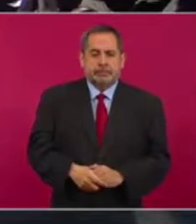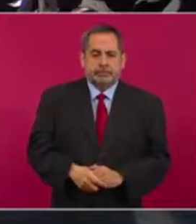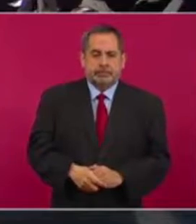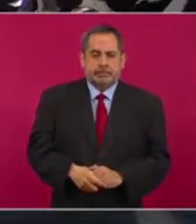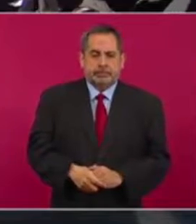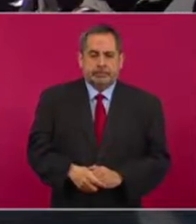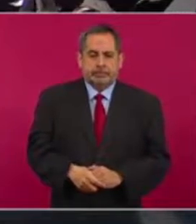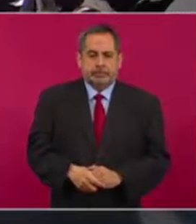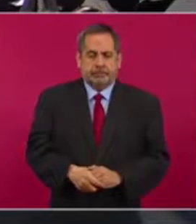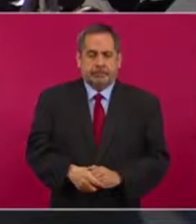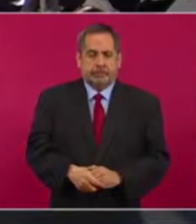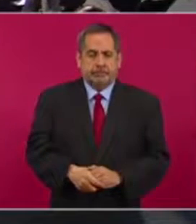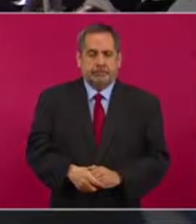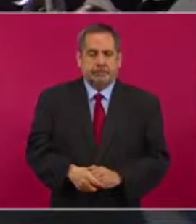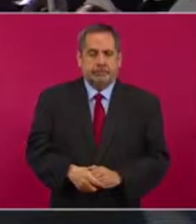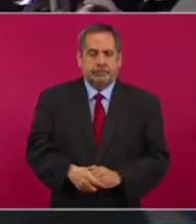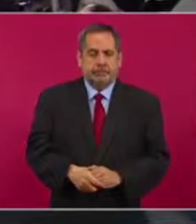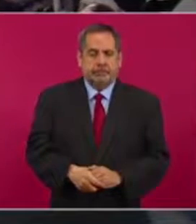Los dos.